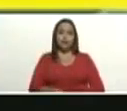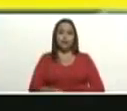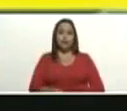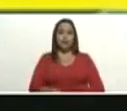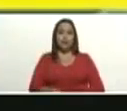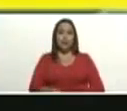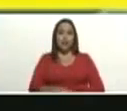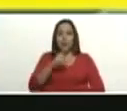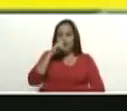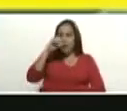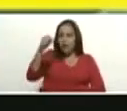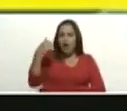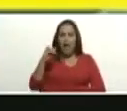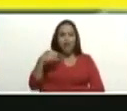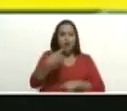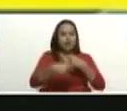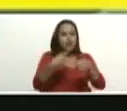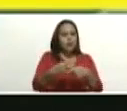Maduro es una circunstancia más.